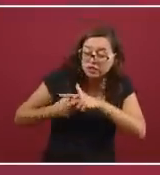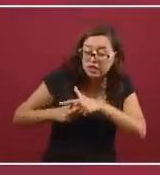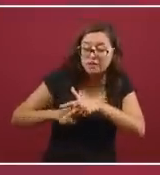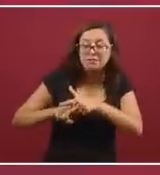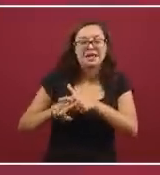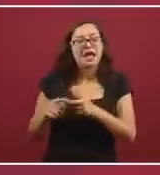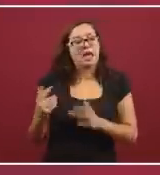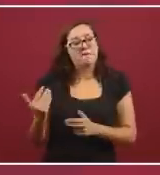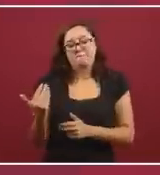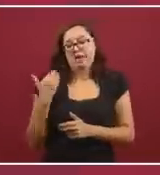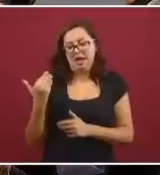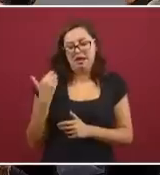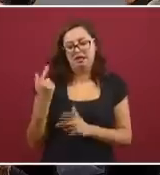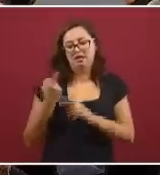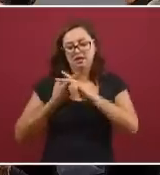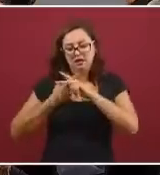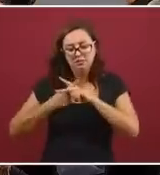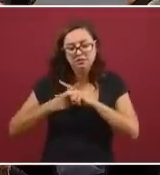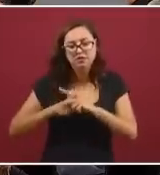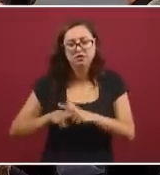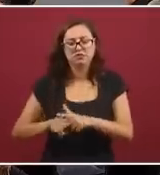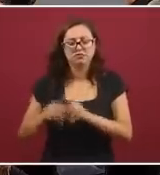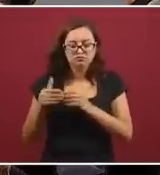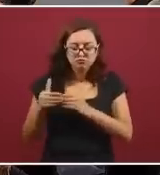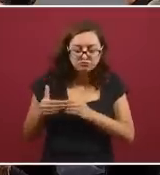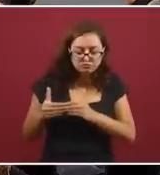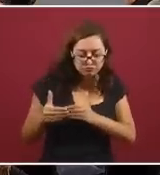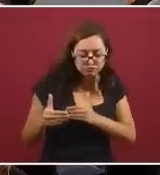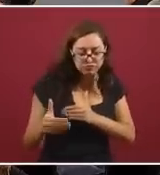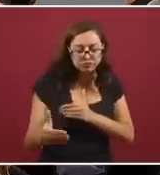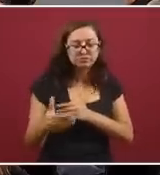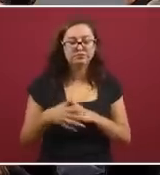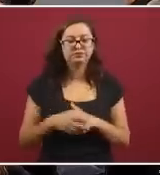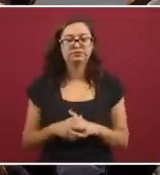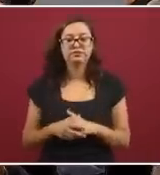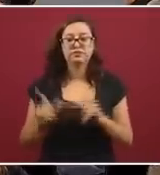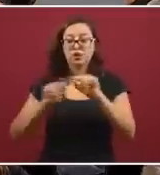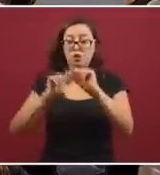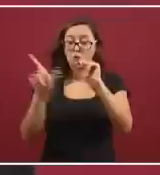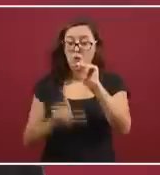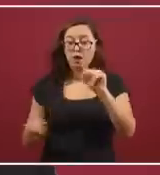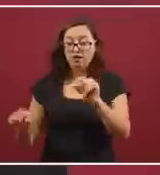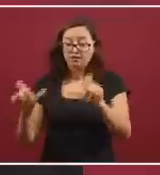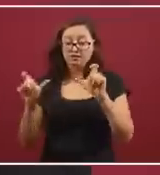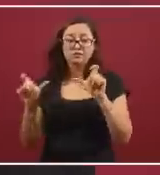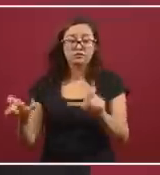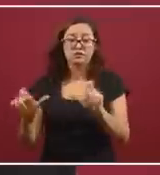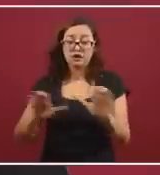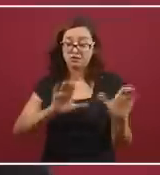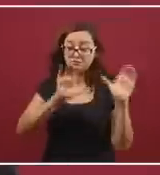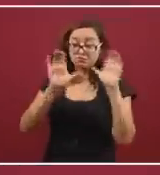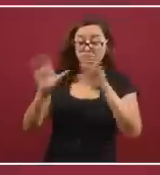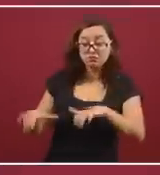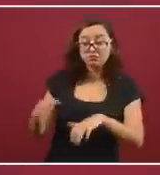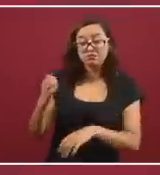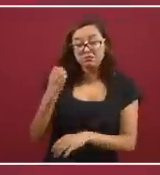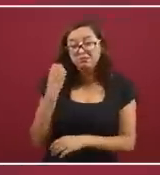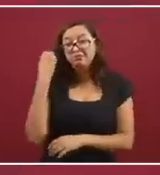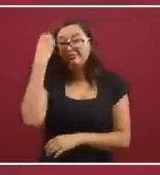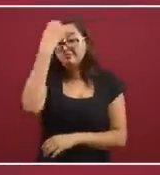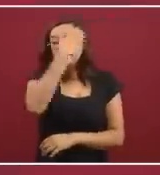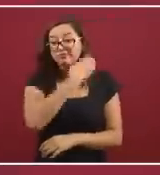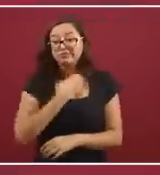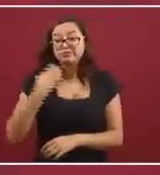aclarar que el examen para ingresar a la guardia se está aplicando